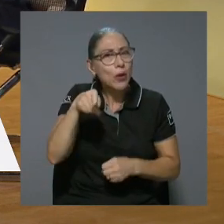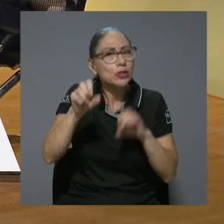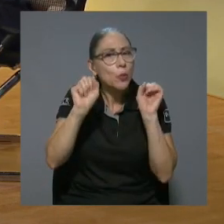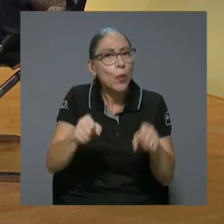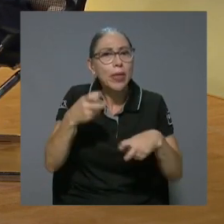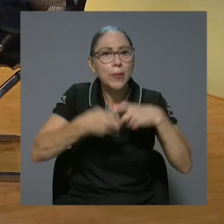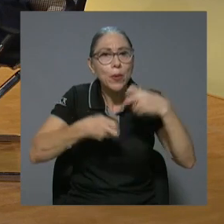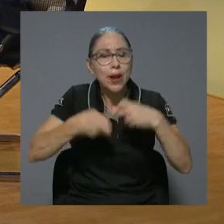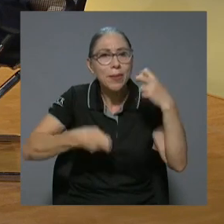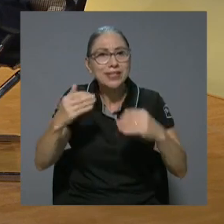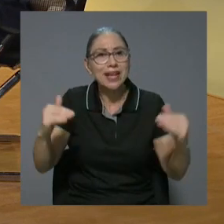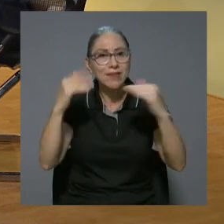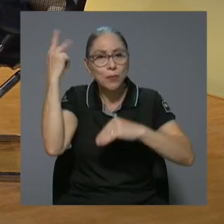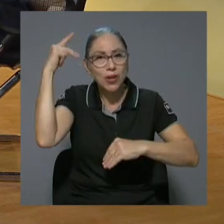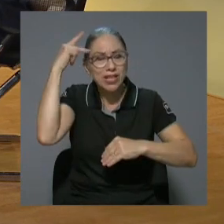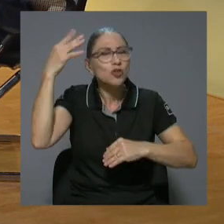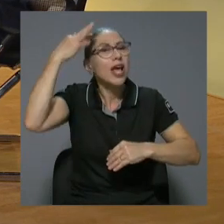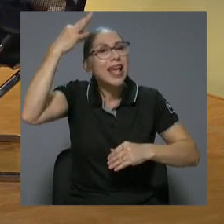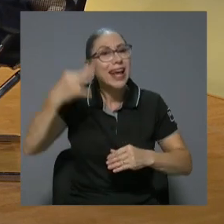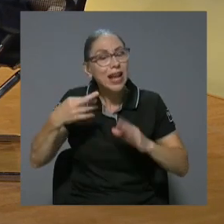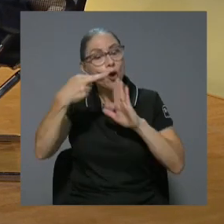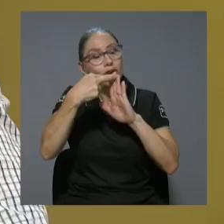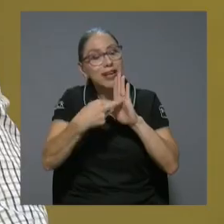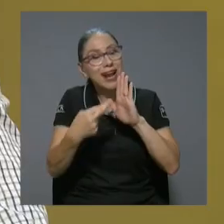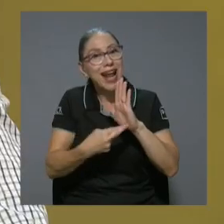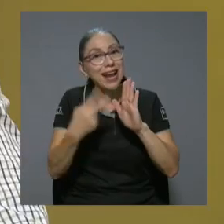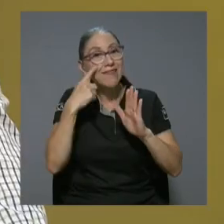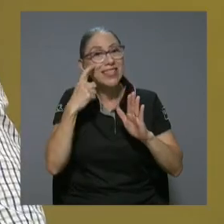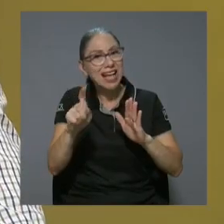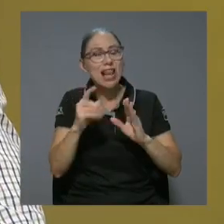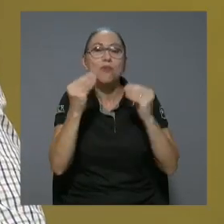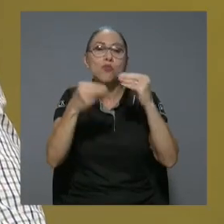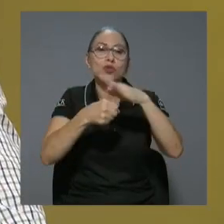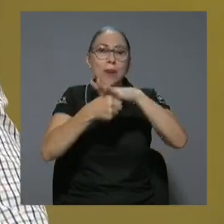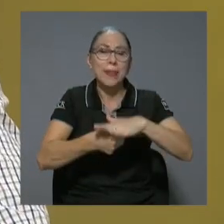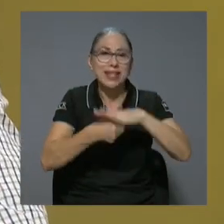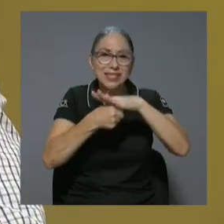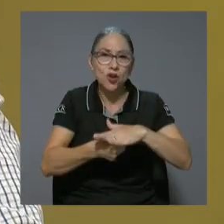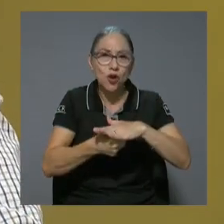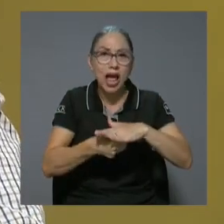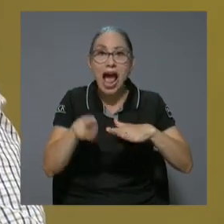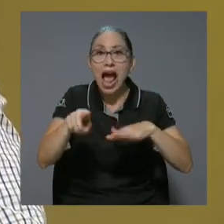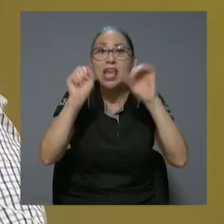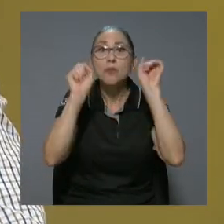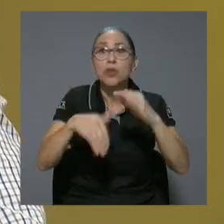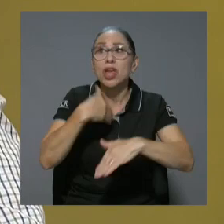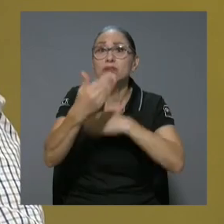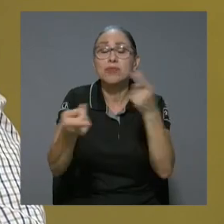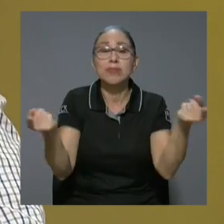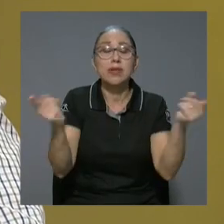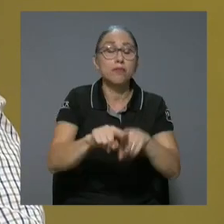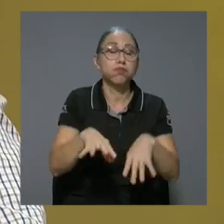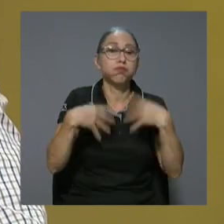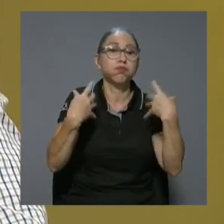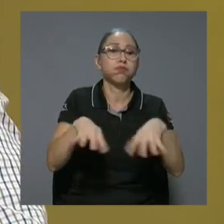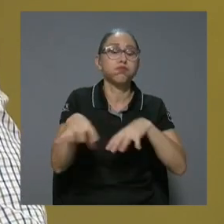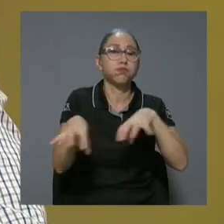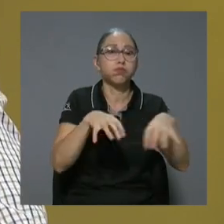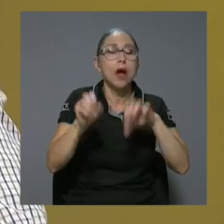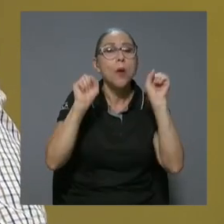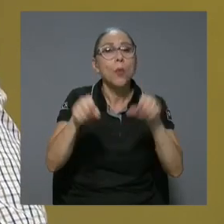y creo que la regla fiscal va a estar sometida a mucha presión y ahí se podría abrir una caja de Pandora que podría debilitar el proceso de ajuste